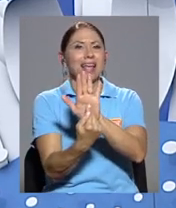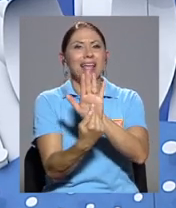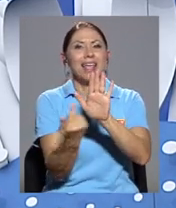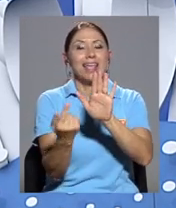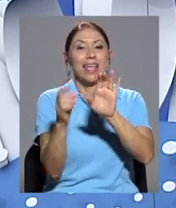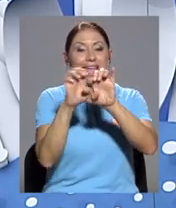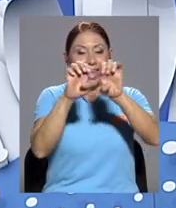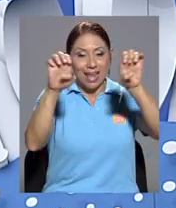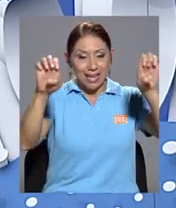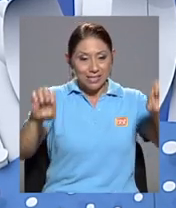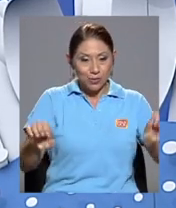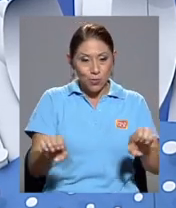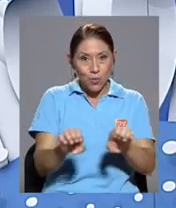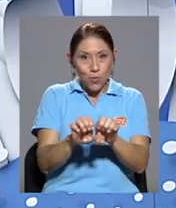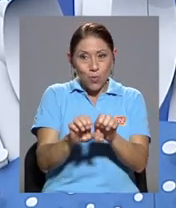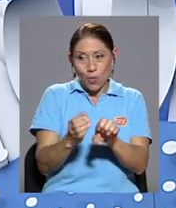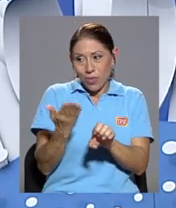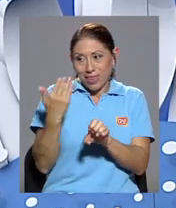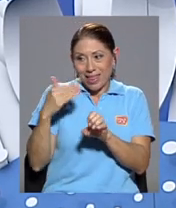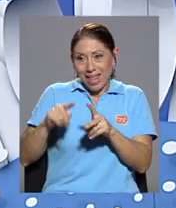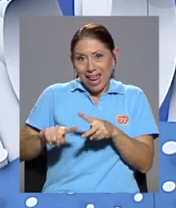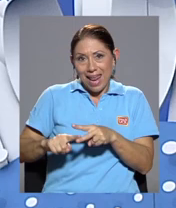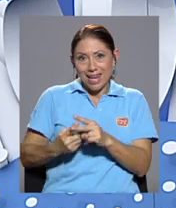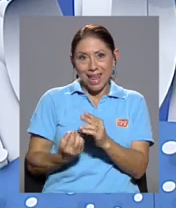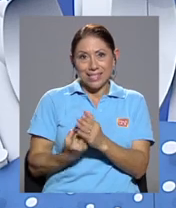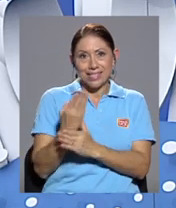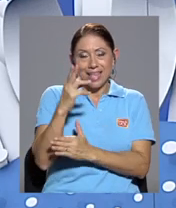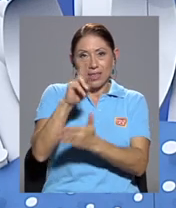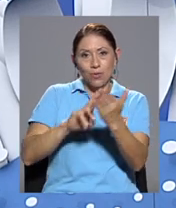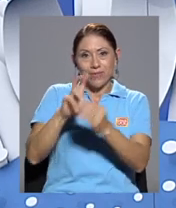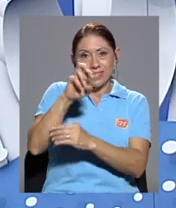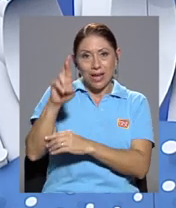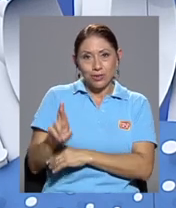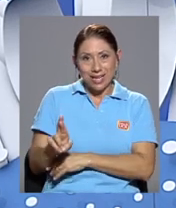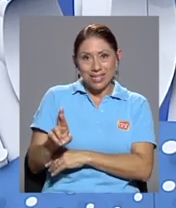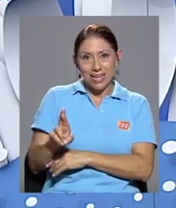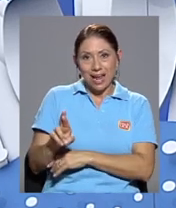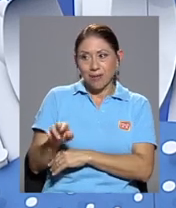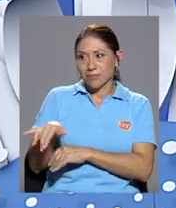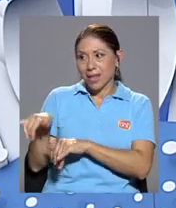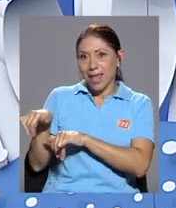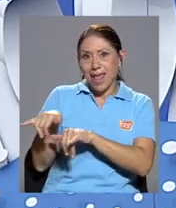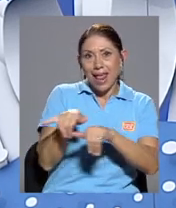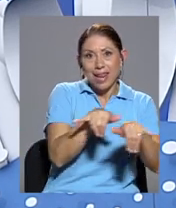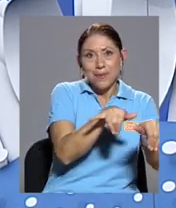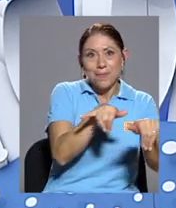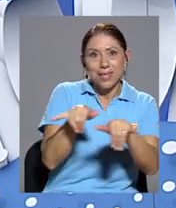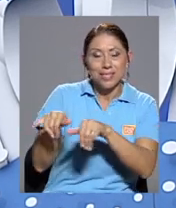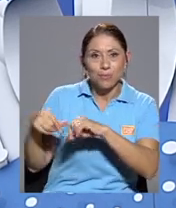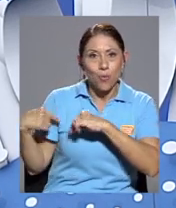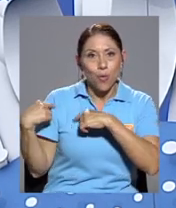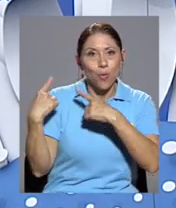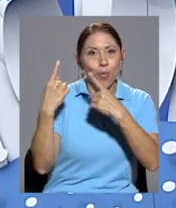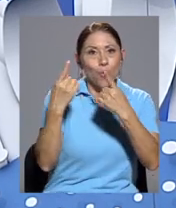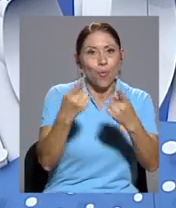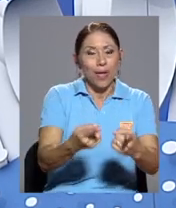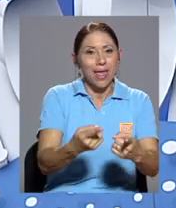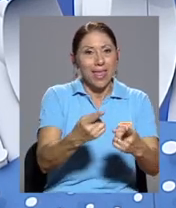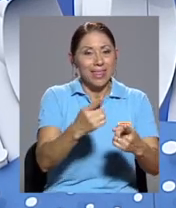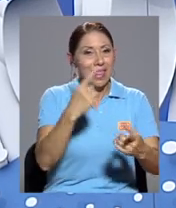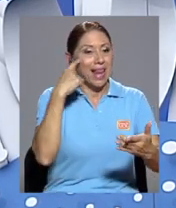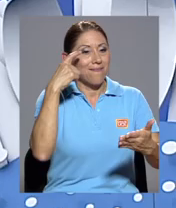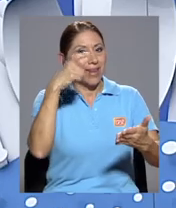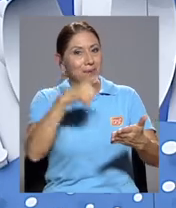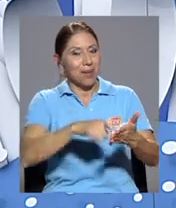de la naciente universidad de costa rica sea exactamente el mismo de la benemérita universidad de